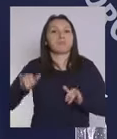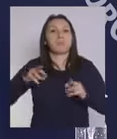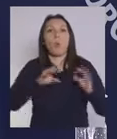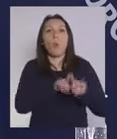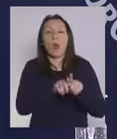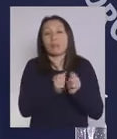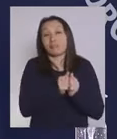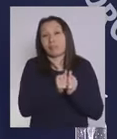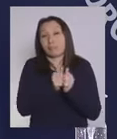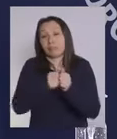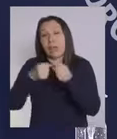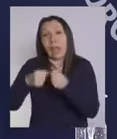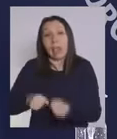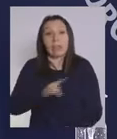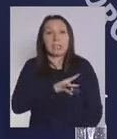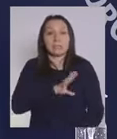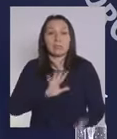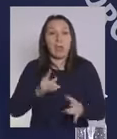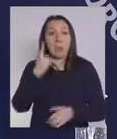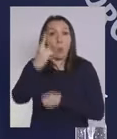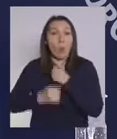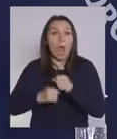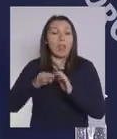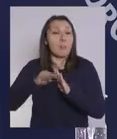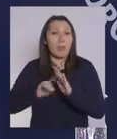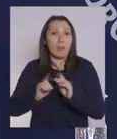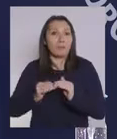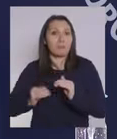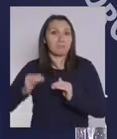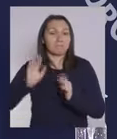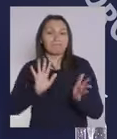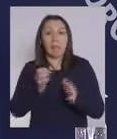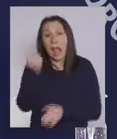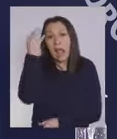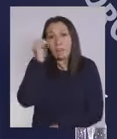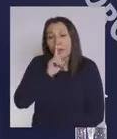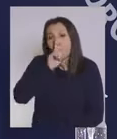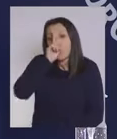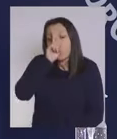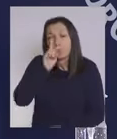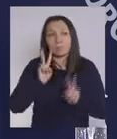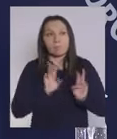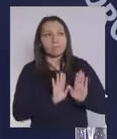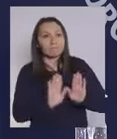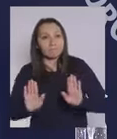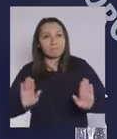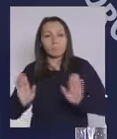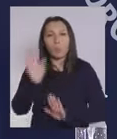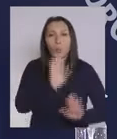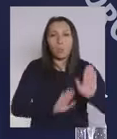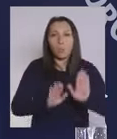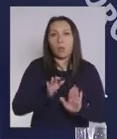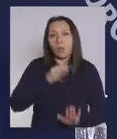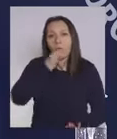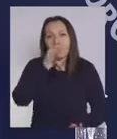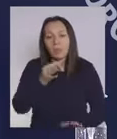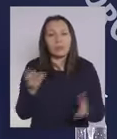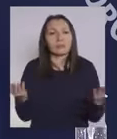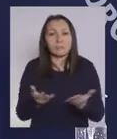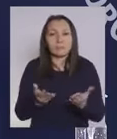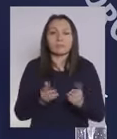a acompañar mucho tiempo, no menos de un año, y tenemos que aprender a vivir manteniendo las medidas que hoy día estamos hablando, que